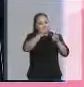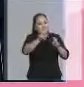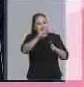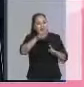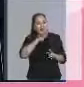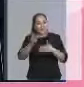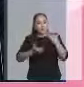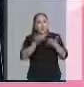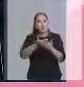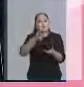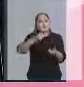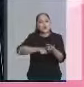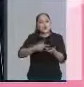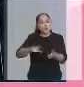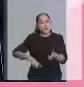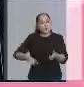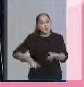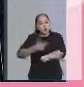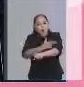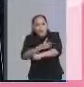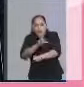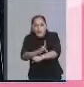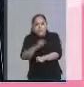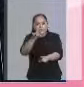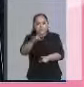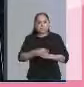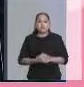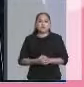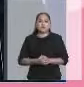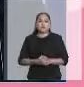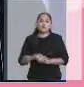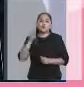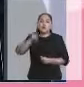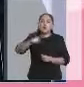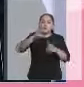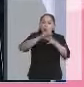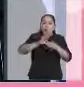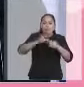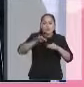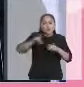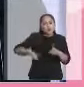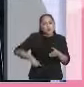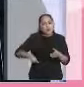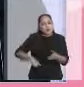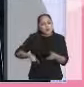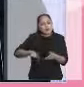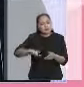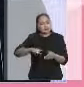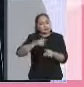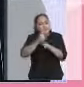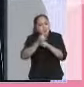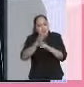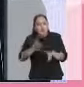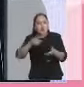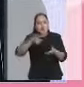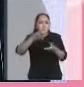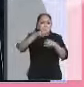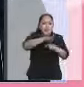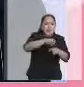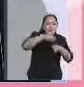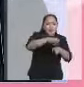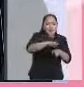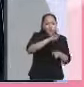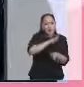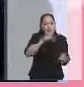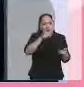de un gobierno transparente, incluso ha hablado de estos gobiernos en donde toda la información y todas las transacciones se pueden